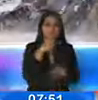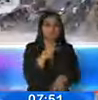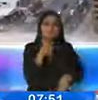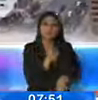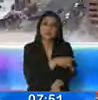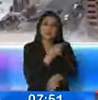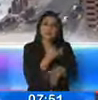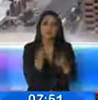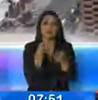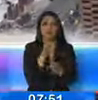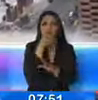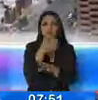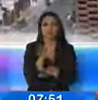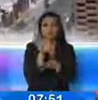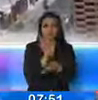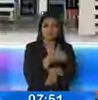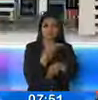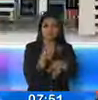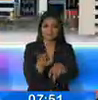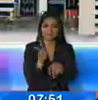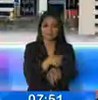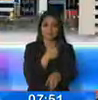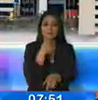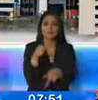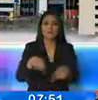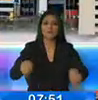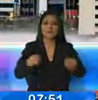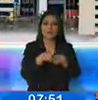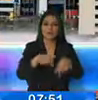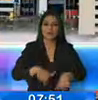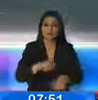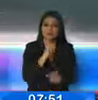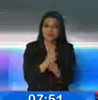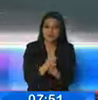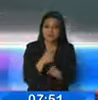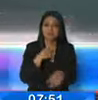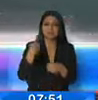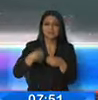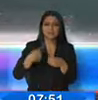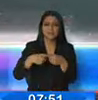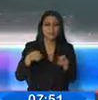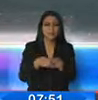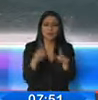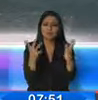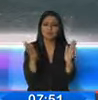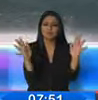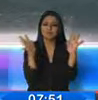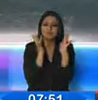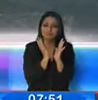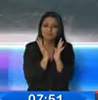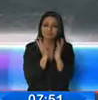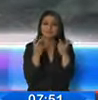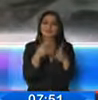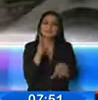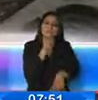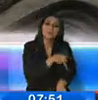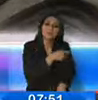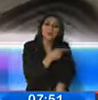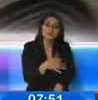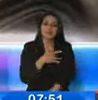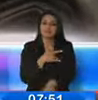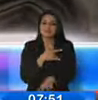y sentidas melodías. Mi Quito es un Edén de maravillas, poemas y sentidas